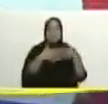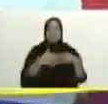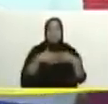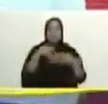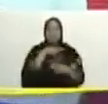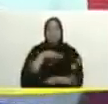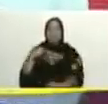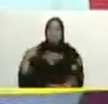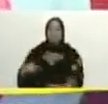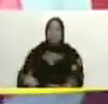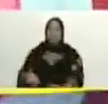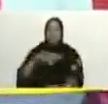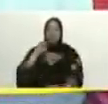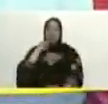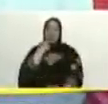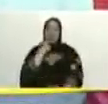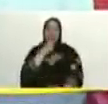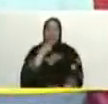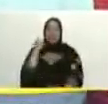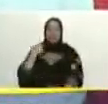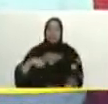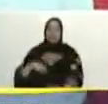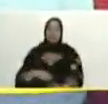China, Rusia.